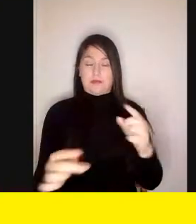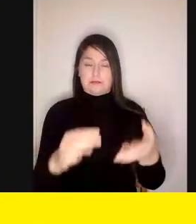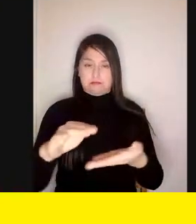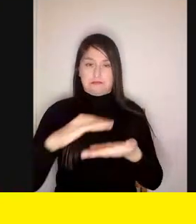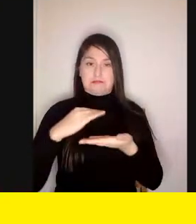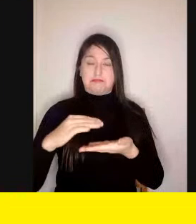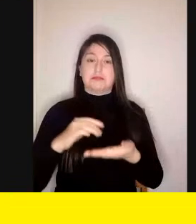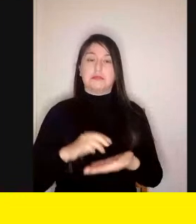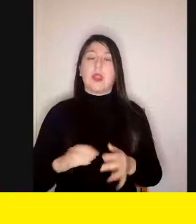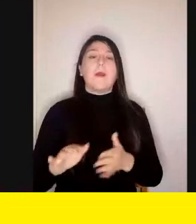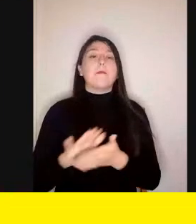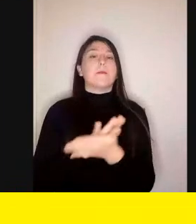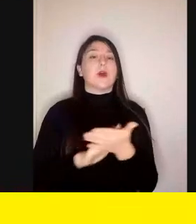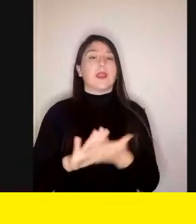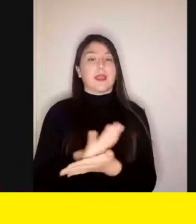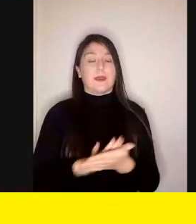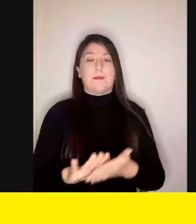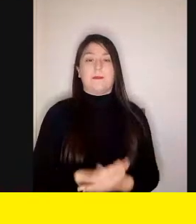Por ejemplo,